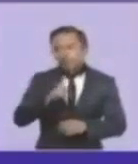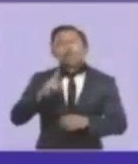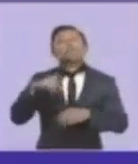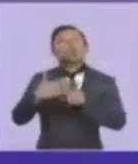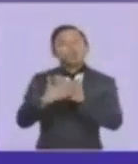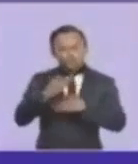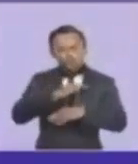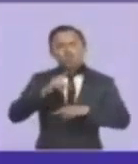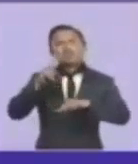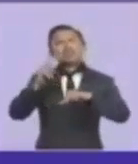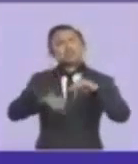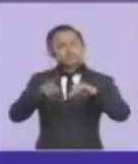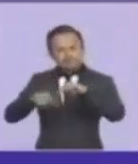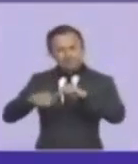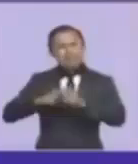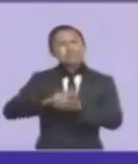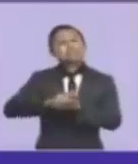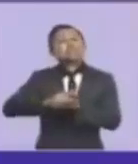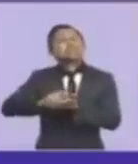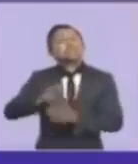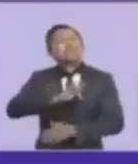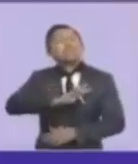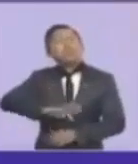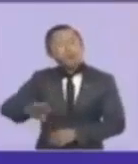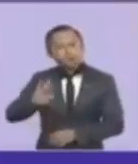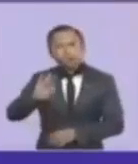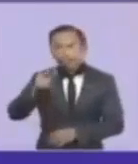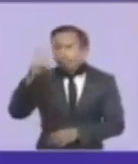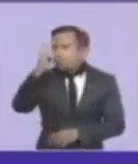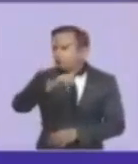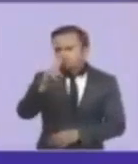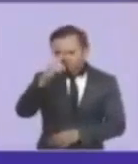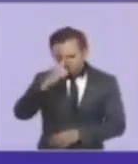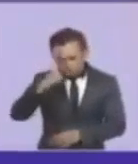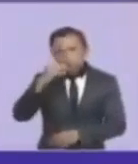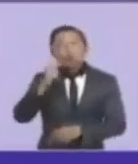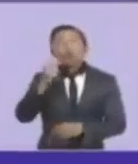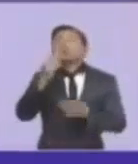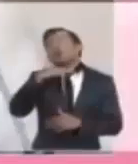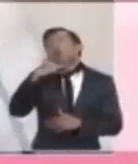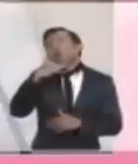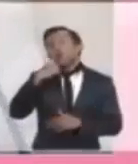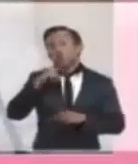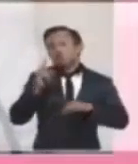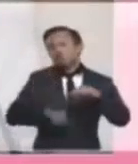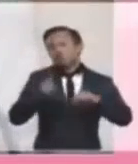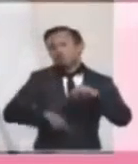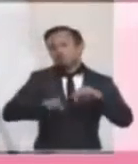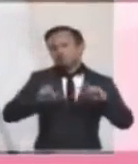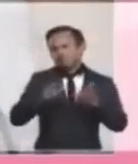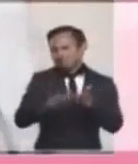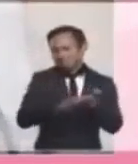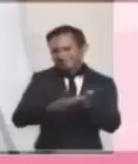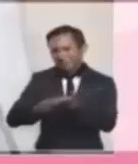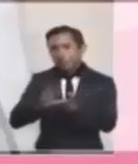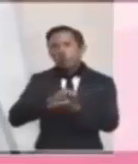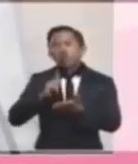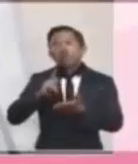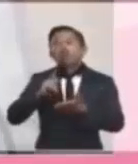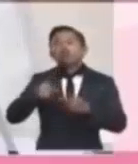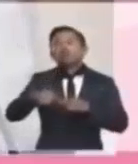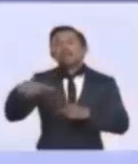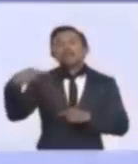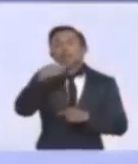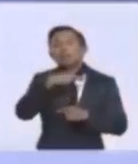Esa era la estrategia. Tatiana, lo hemos visto, lo vimos en el debate y las reacciones que se suscitaron a raíz de